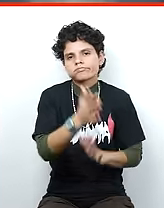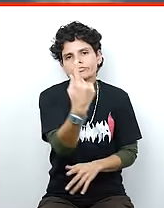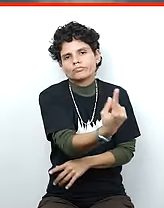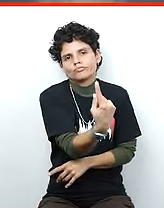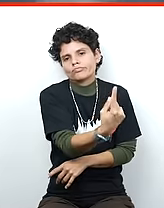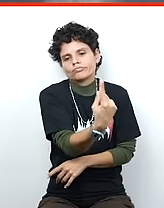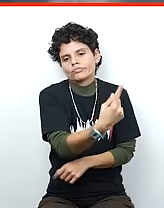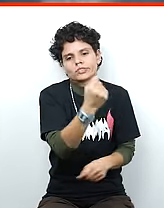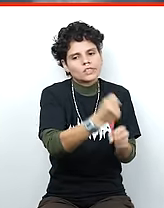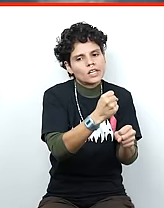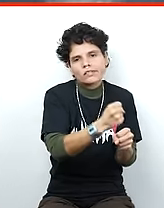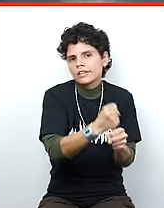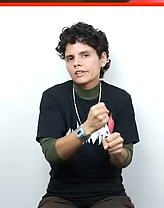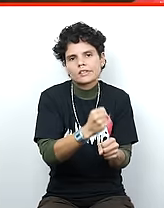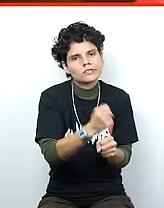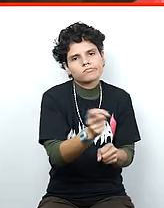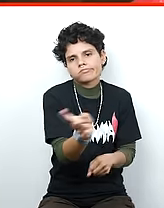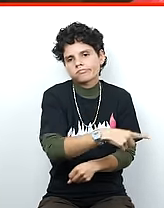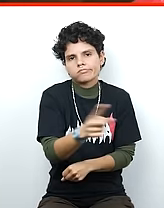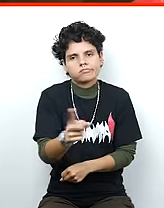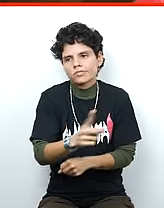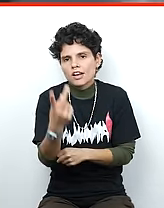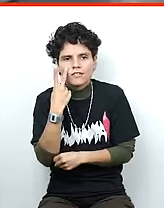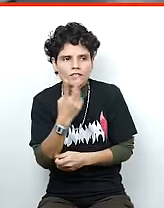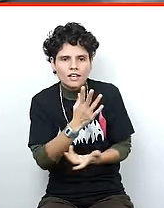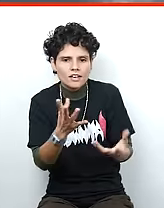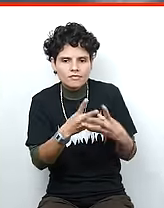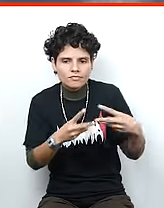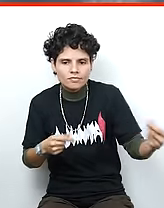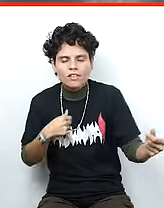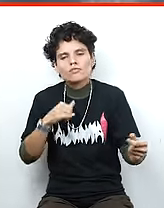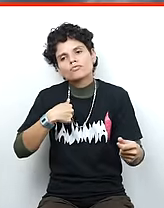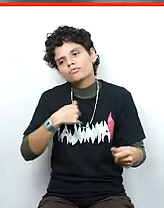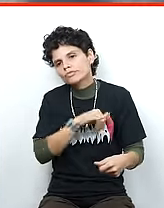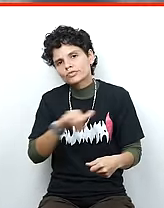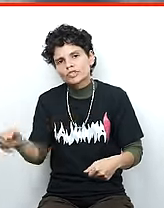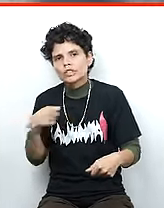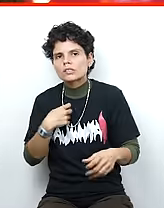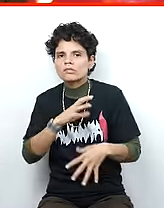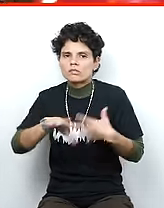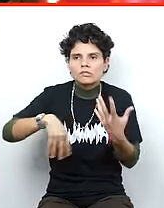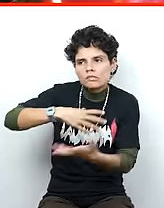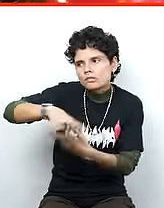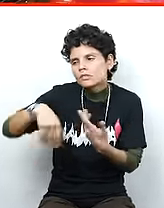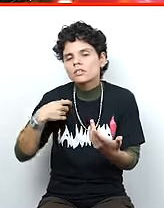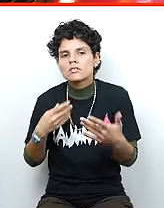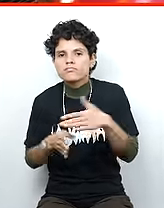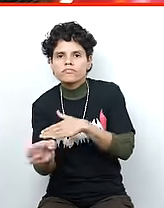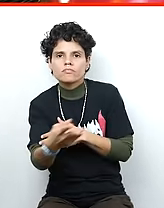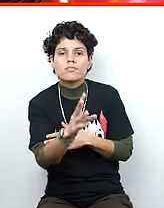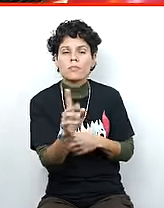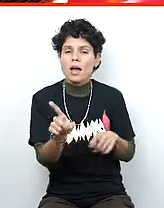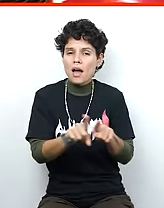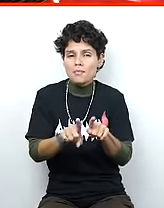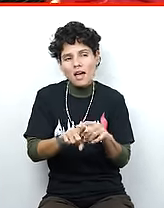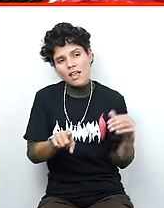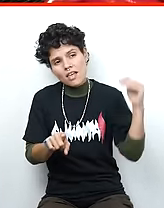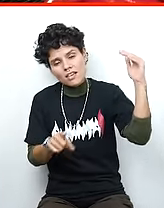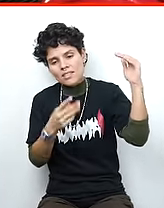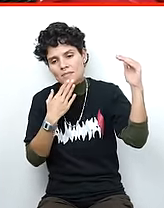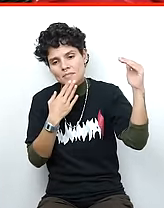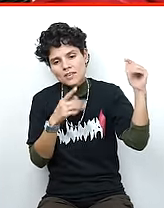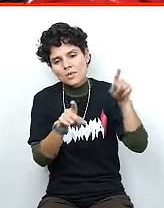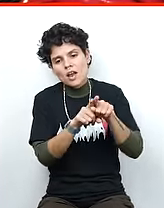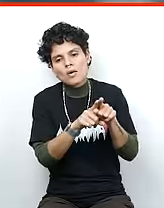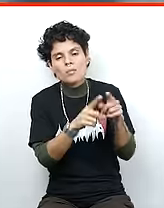sola, sí, entonces, como ella trabajaba, no la veía todo el día. Entonces, ahí fue cuando yo me empecé a desbandarme un poco. Y mi hermana era como mi imagen materna, y mi